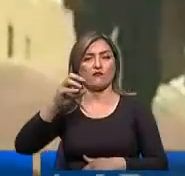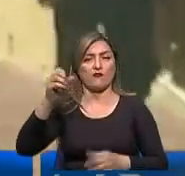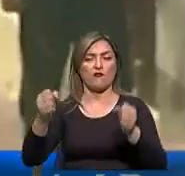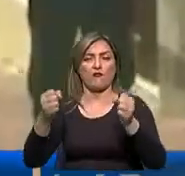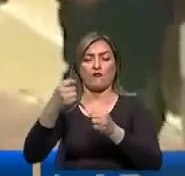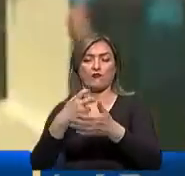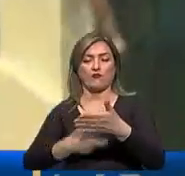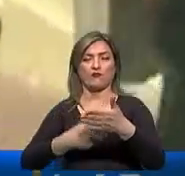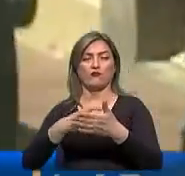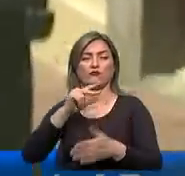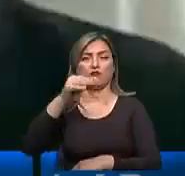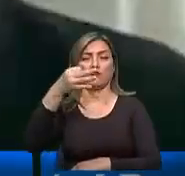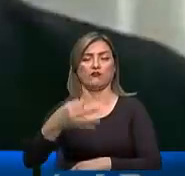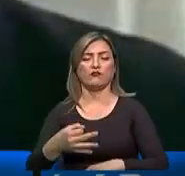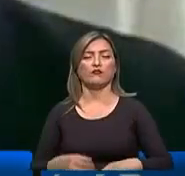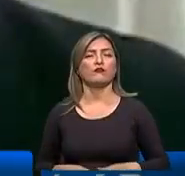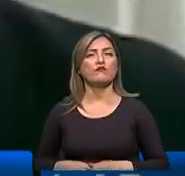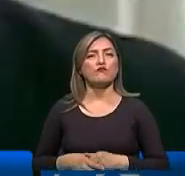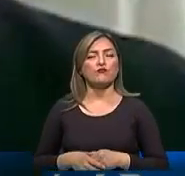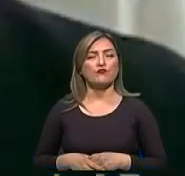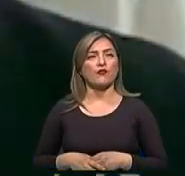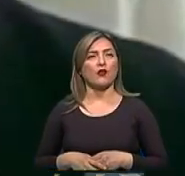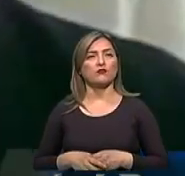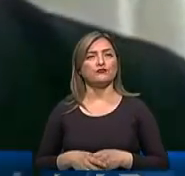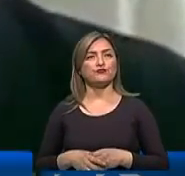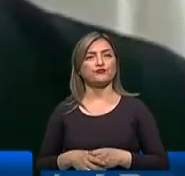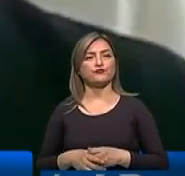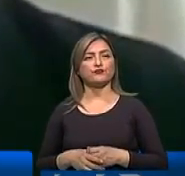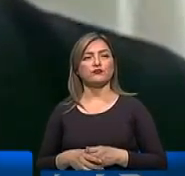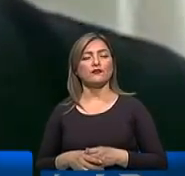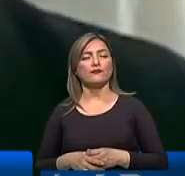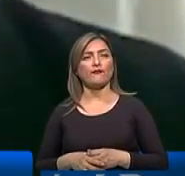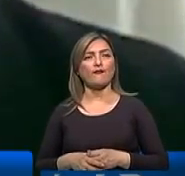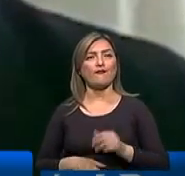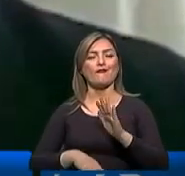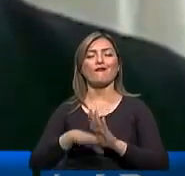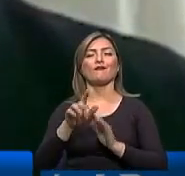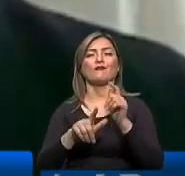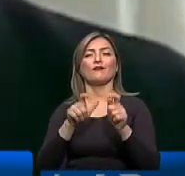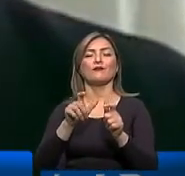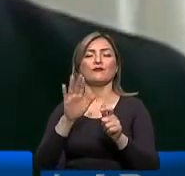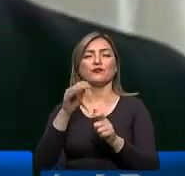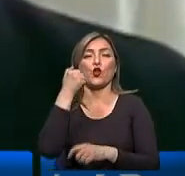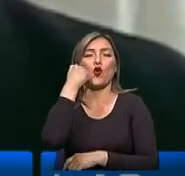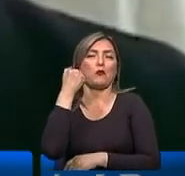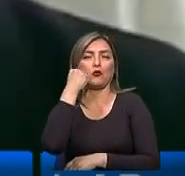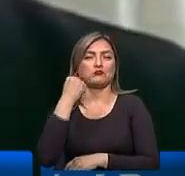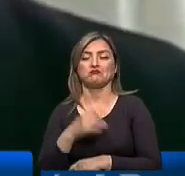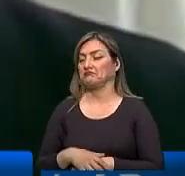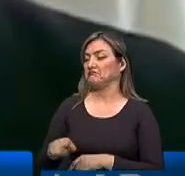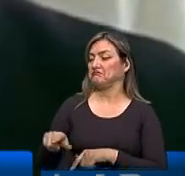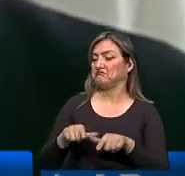conductores sancionados por incumplirla. La gran mayoría de ciudadanos utilizan la comodidad, es decir, dejan en